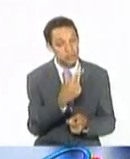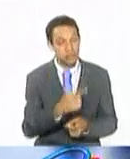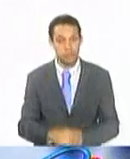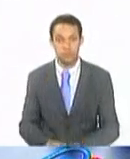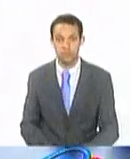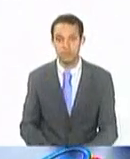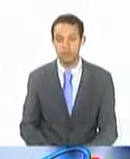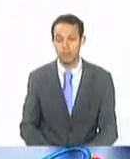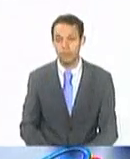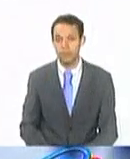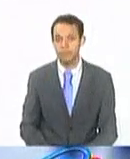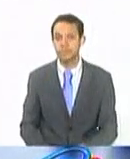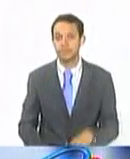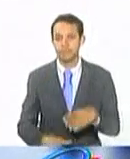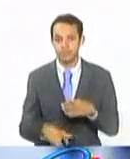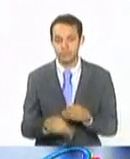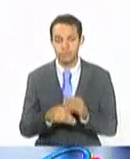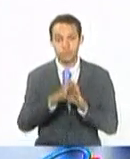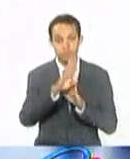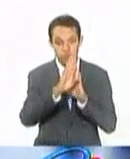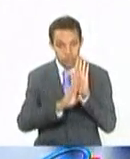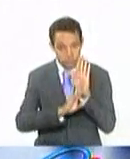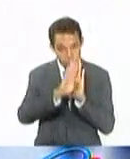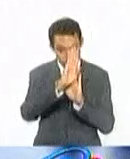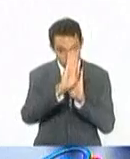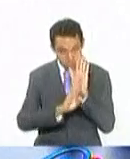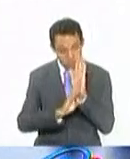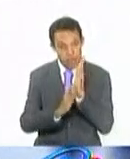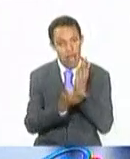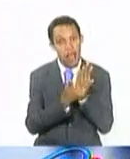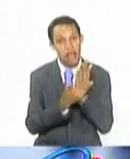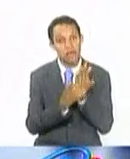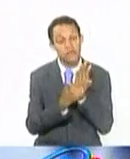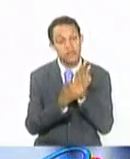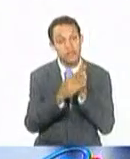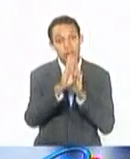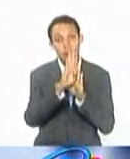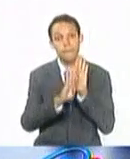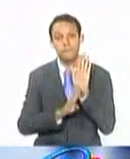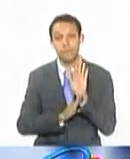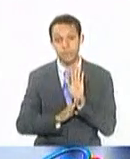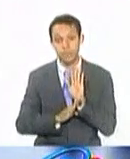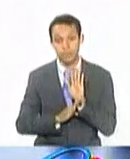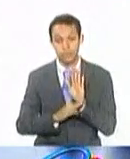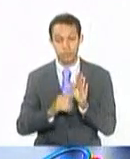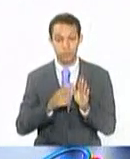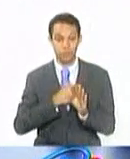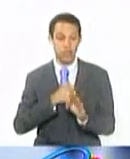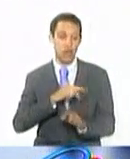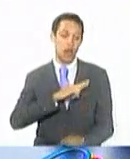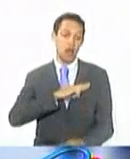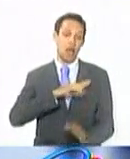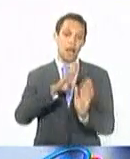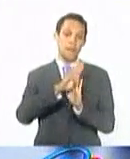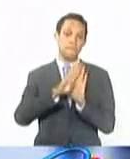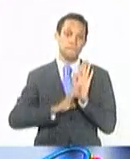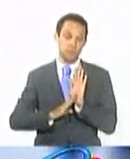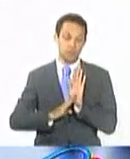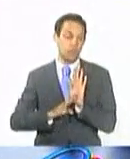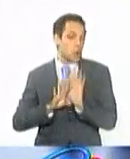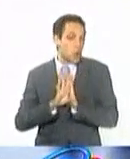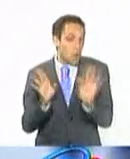personas no y lo que dice la Biblia IV van y es que hay otra cosa no es que yo sea un fanático de la Biblia soy una persona